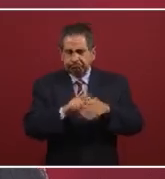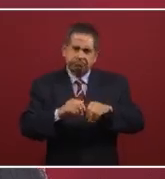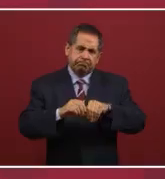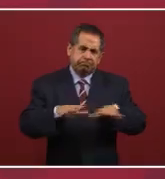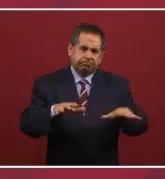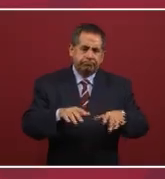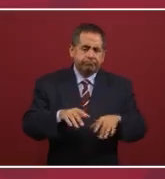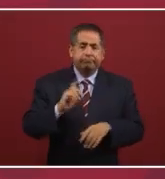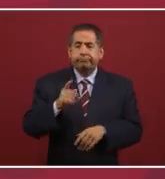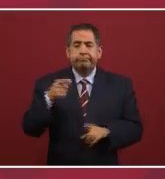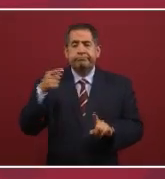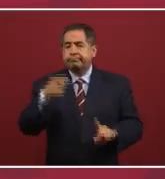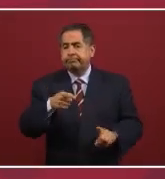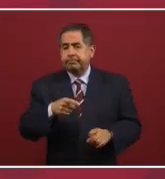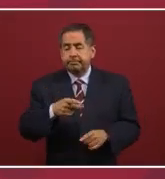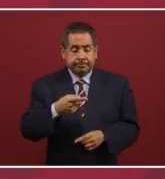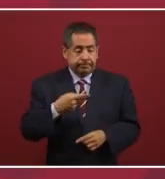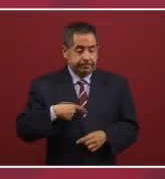combate a la pobreza,